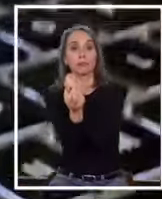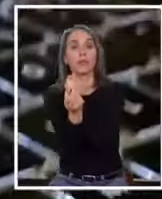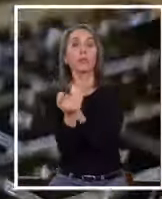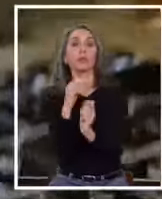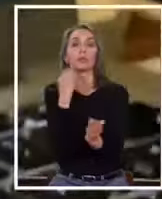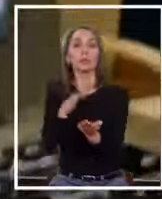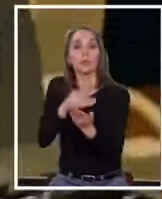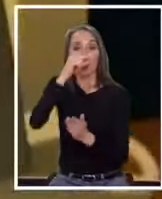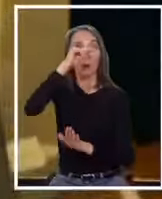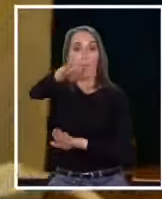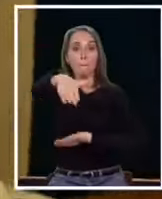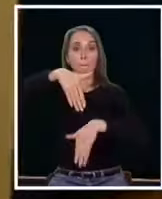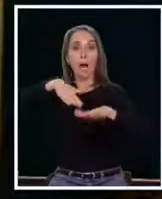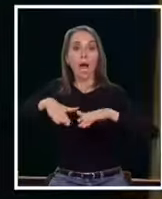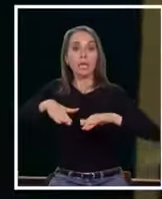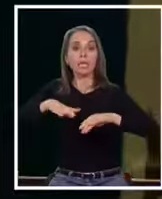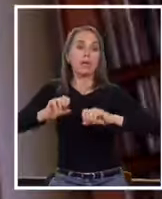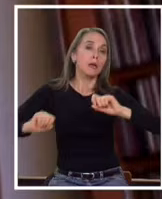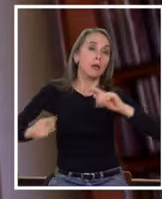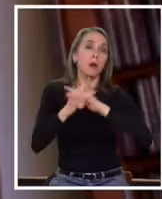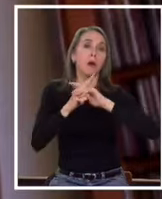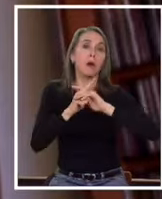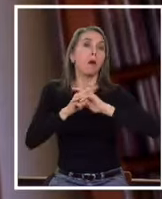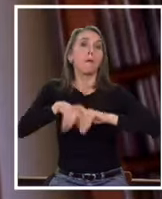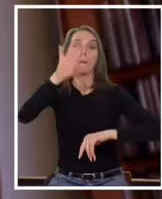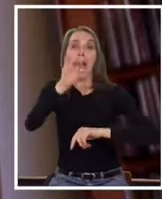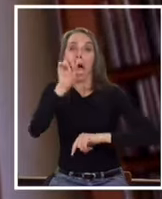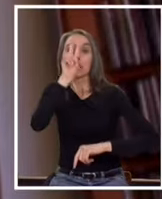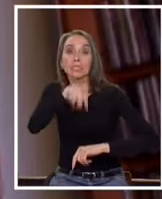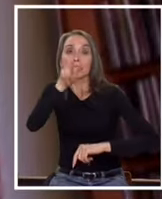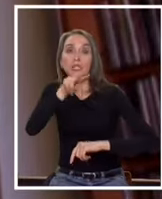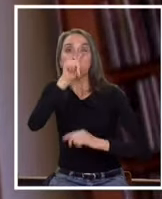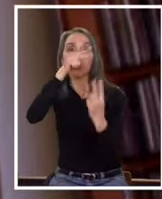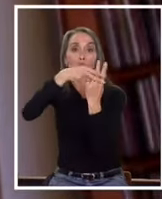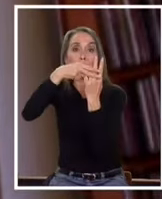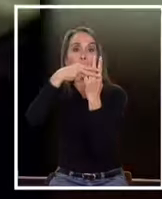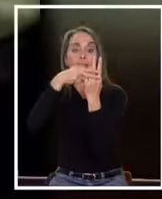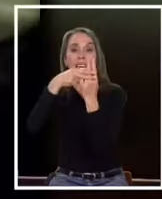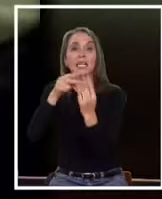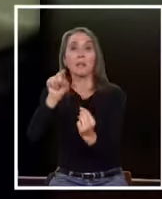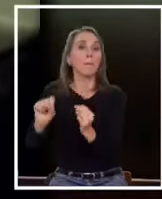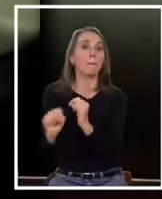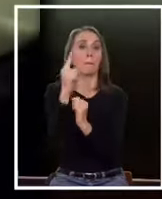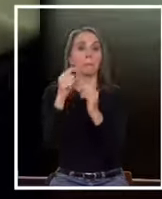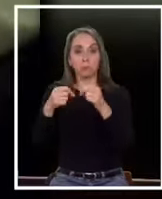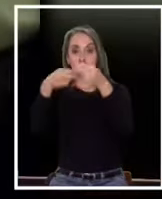de la muerte de Michael Jackson explotó Twitter. Simplemente la frase, murió Michael Jackson.